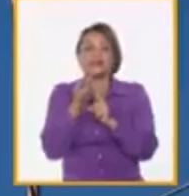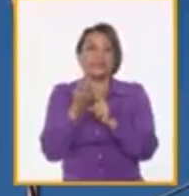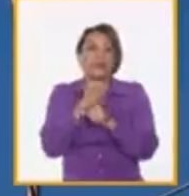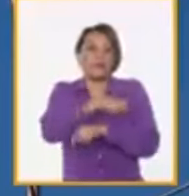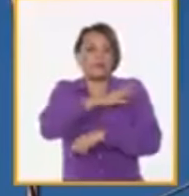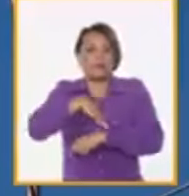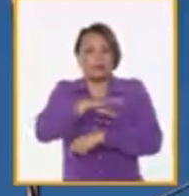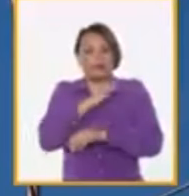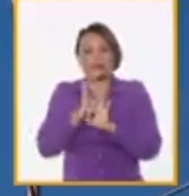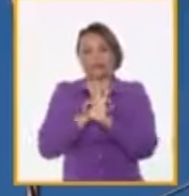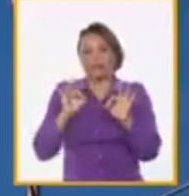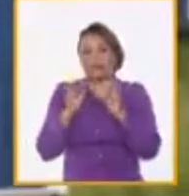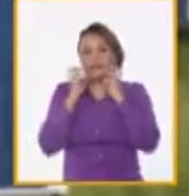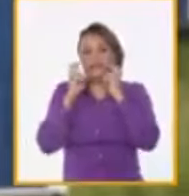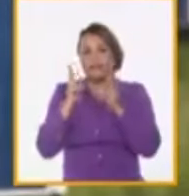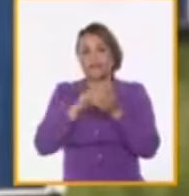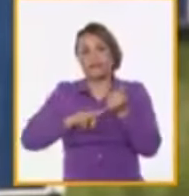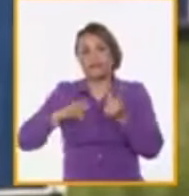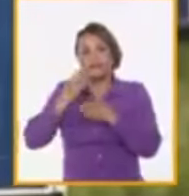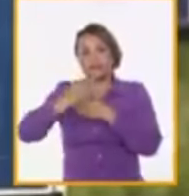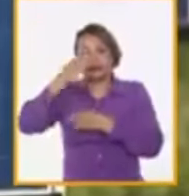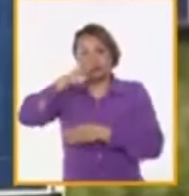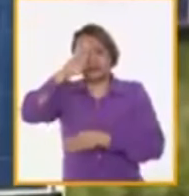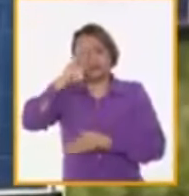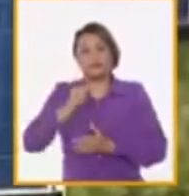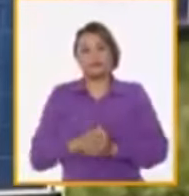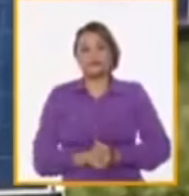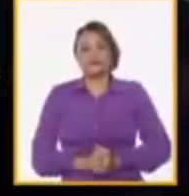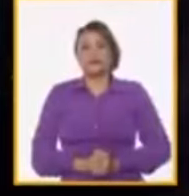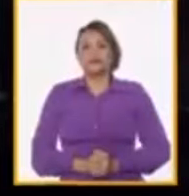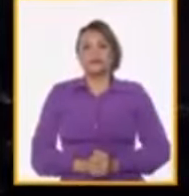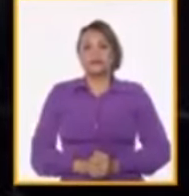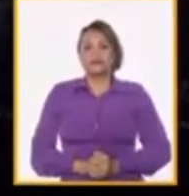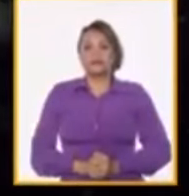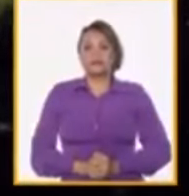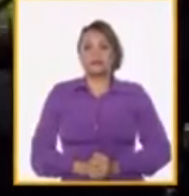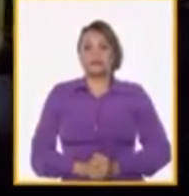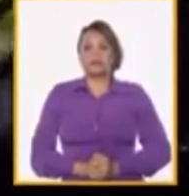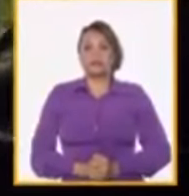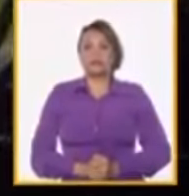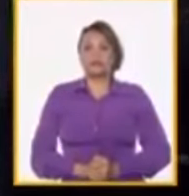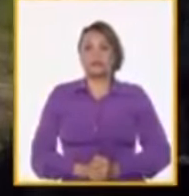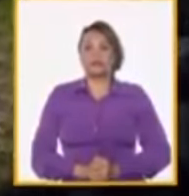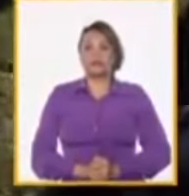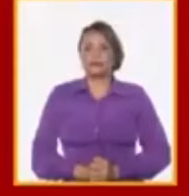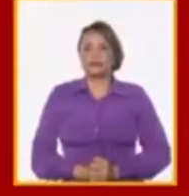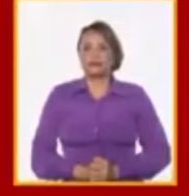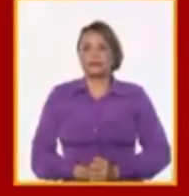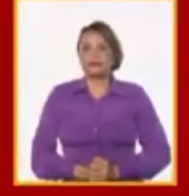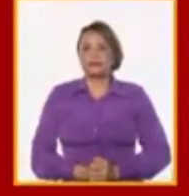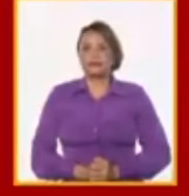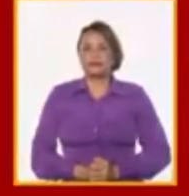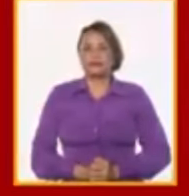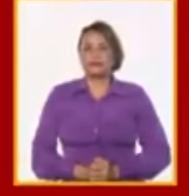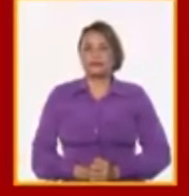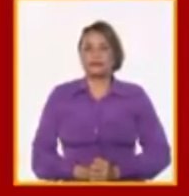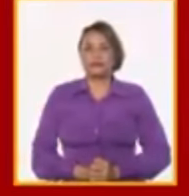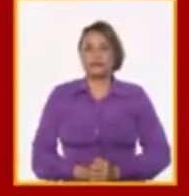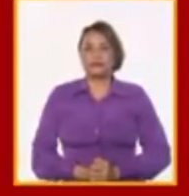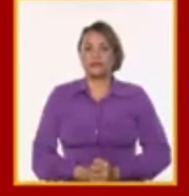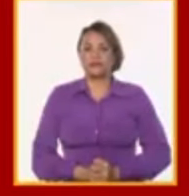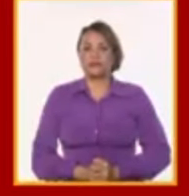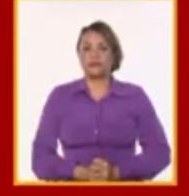miles de santiagueros. Raimila e Indira Ferrer Alonso, especial para La Mesa Redonda.